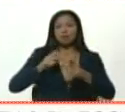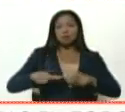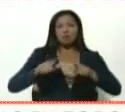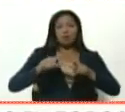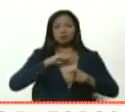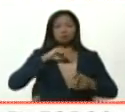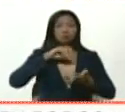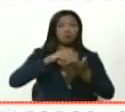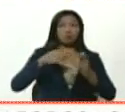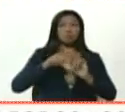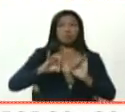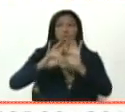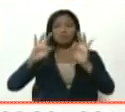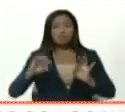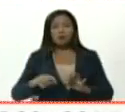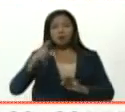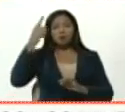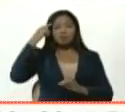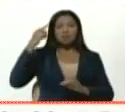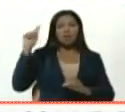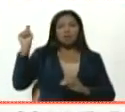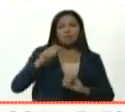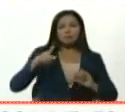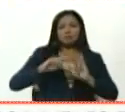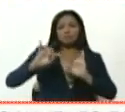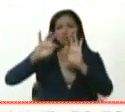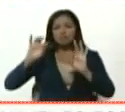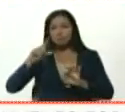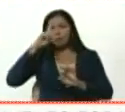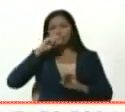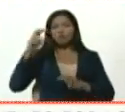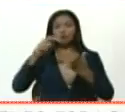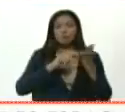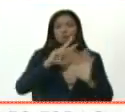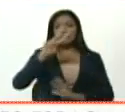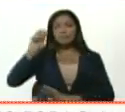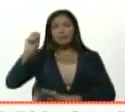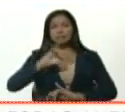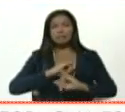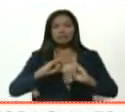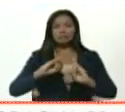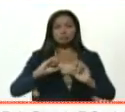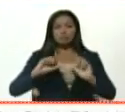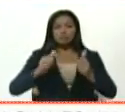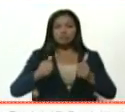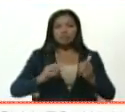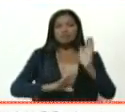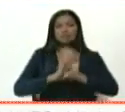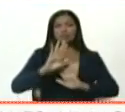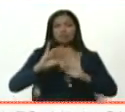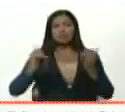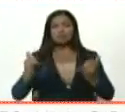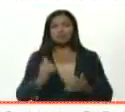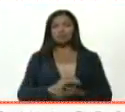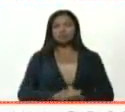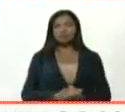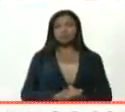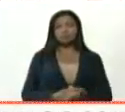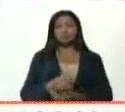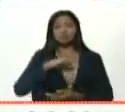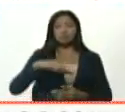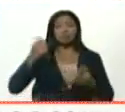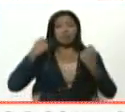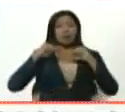que nos toque, en los días, en los meses y en este año 2020 que está en pleno desarrollo. Preparémonos